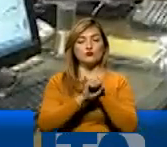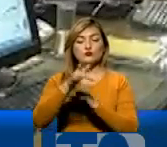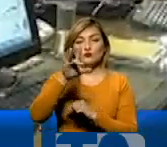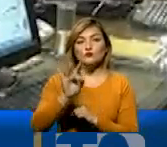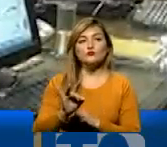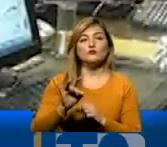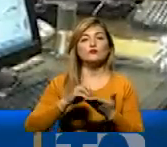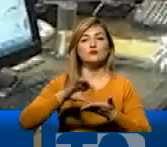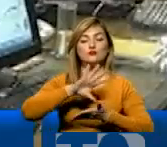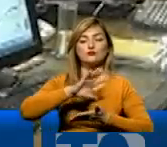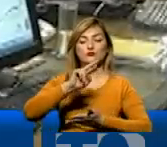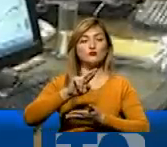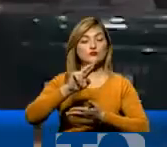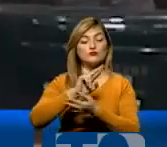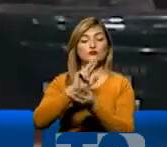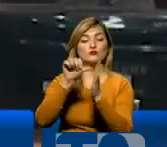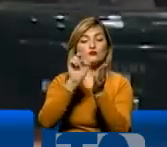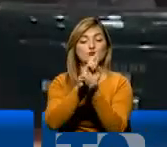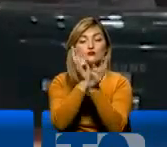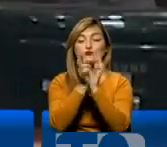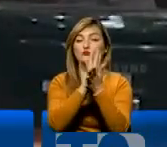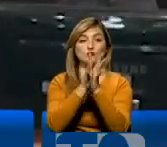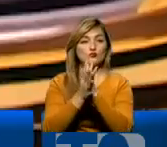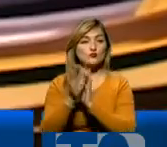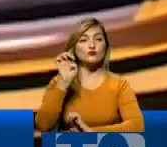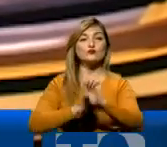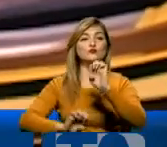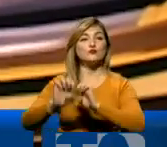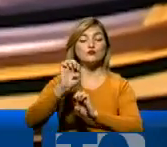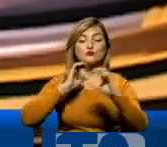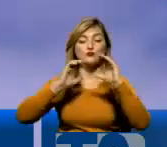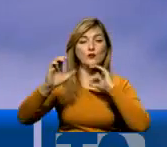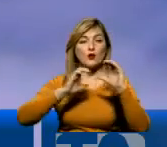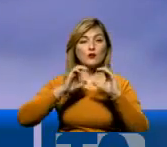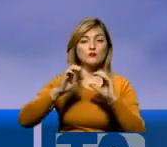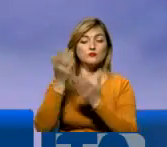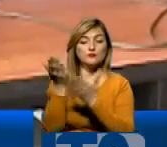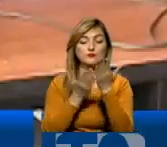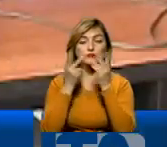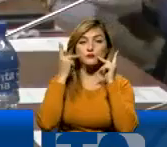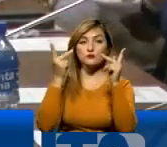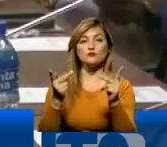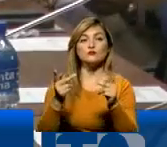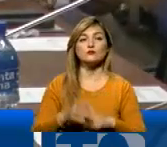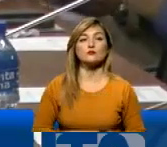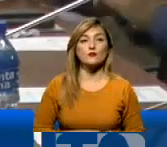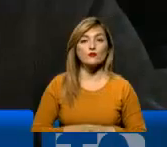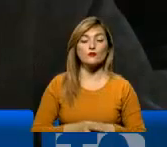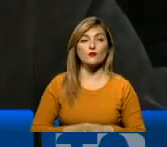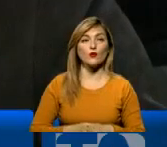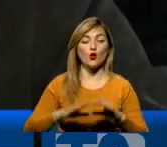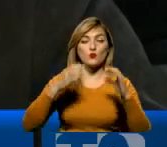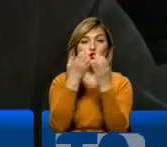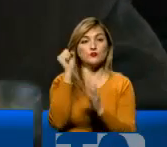la Asamblea no reformó ese artículo en el que se califica la comunicación como un servicio público. La Comisión de